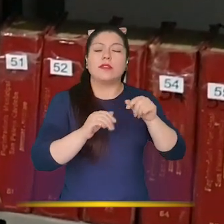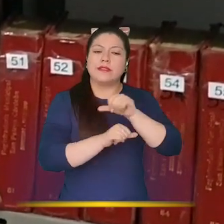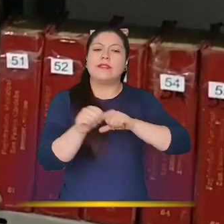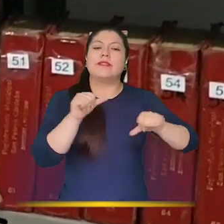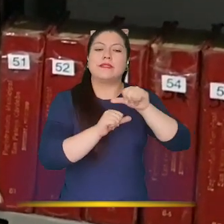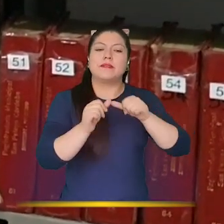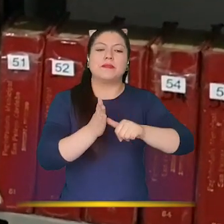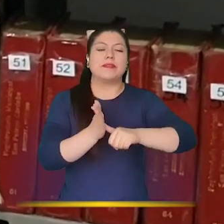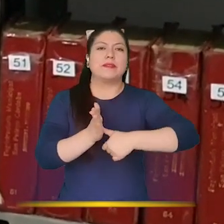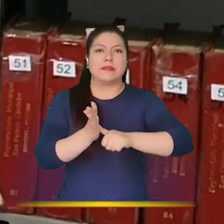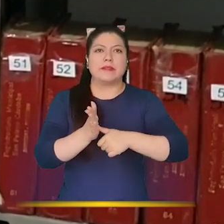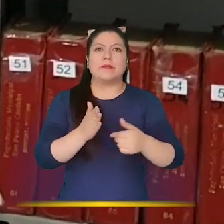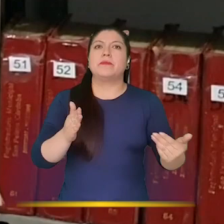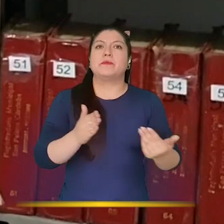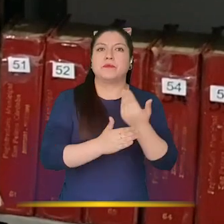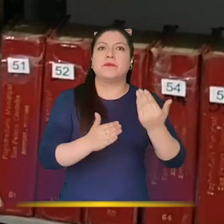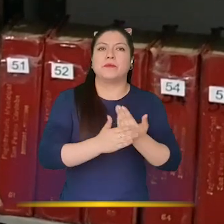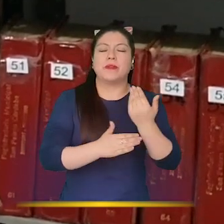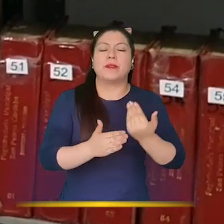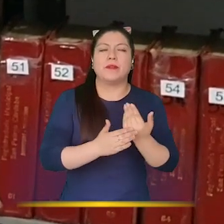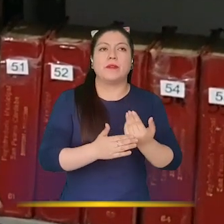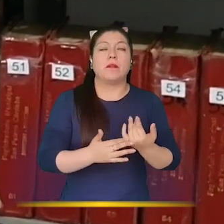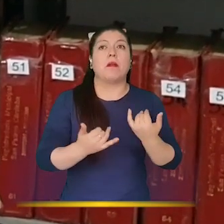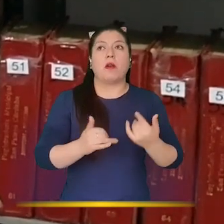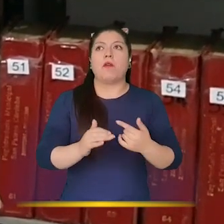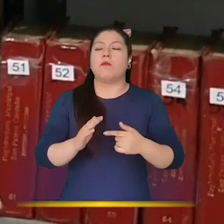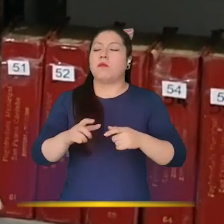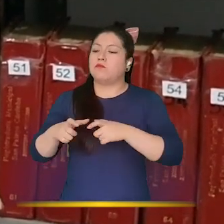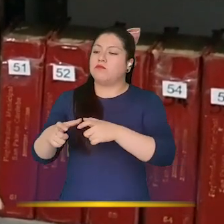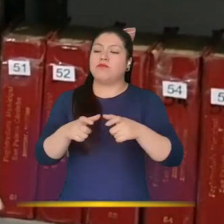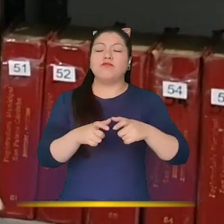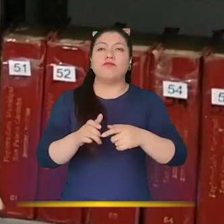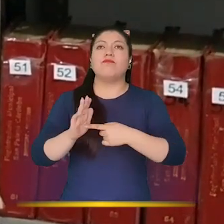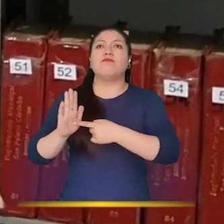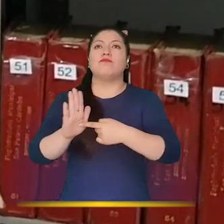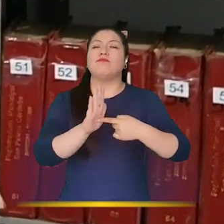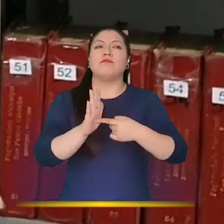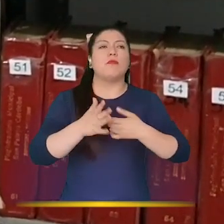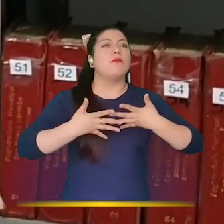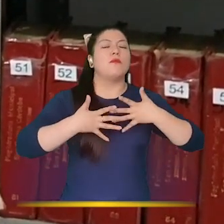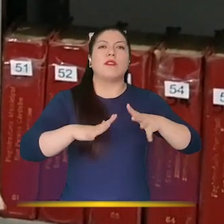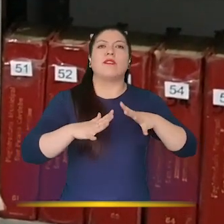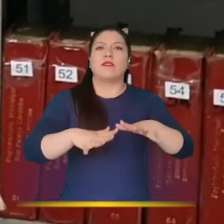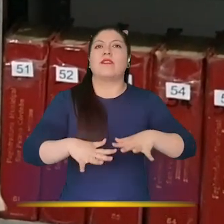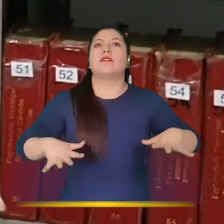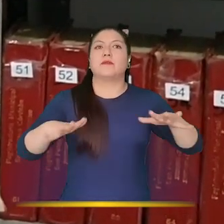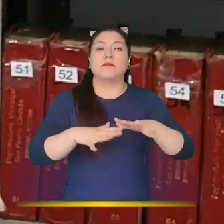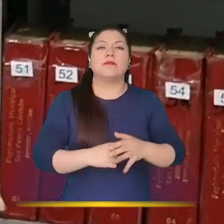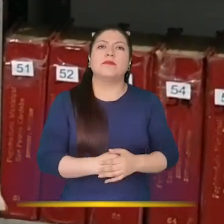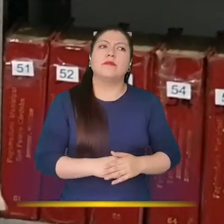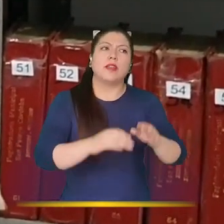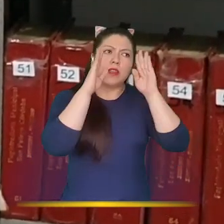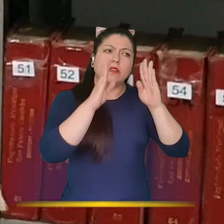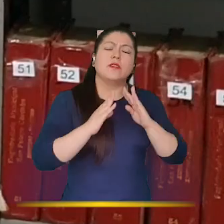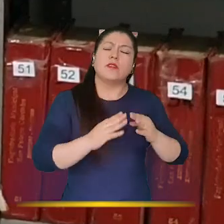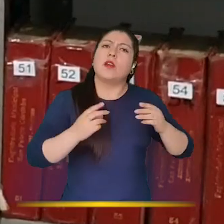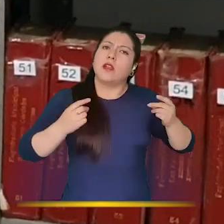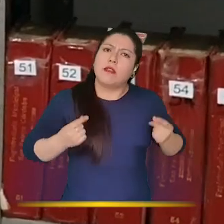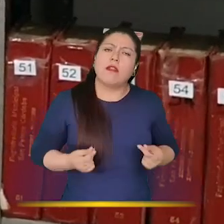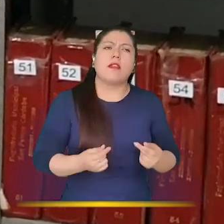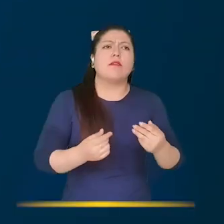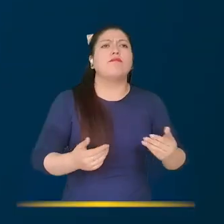cay pirau, que si cabau, cay cris. Da una isla de Blesca, sigo en caladiame, catcar, sigo